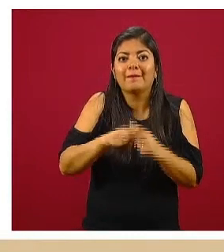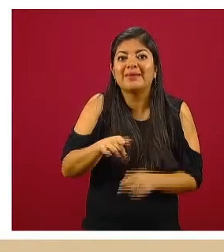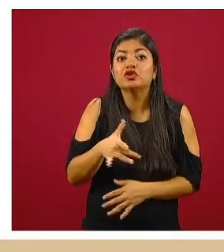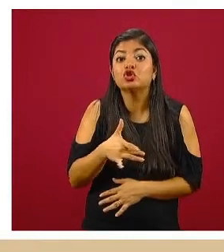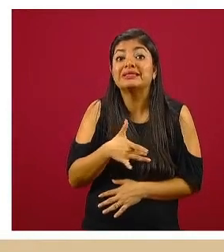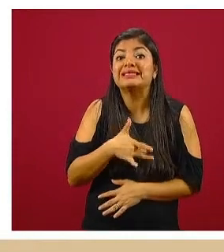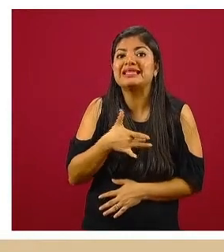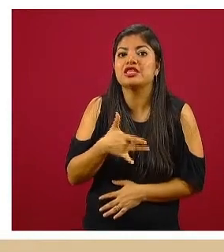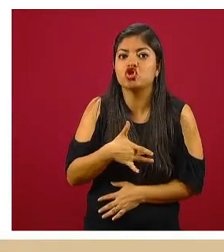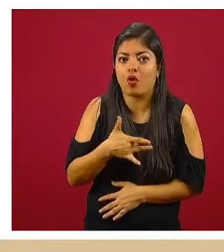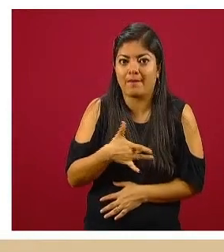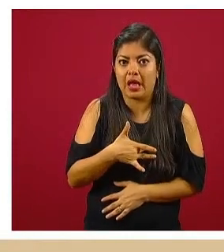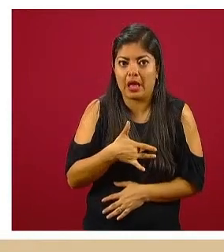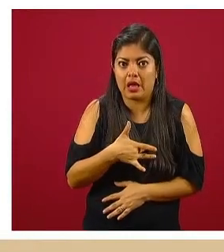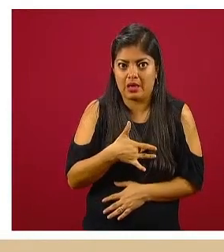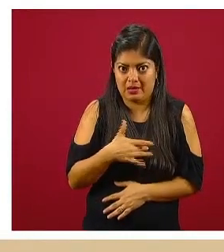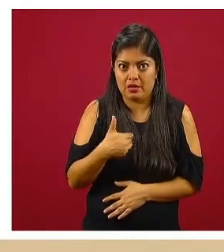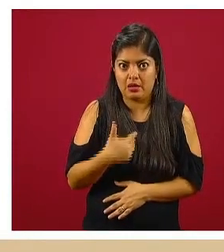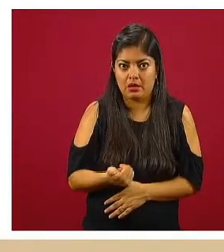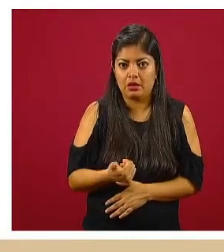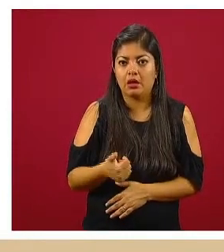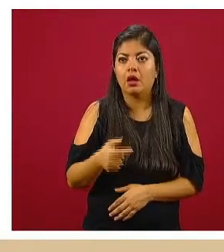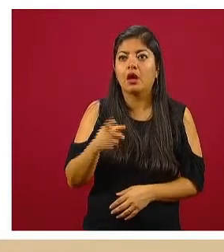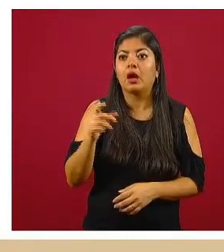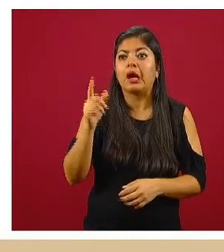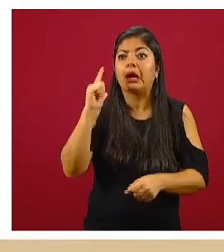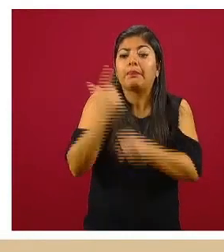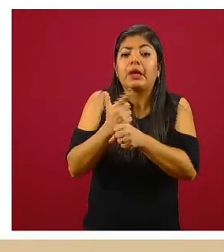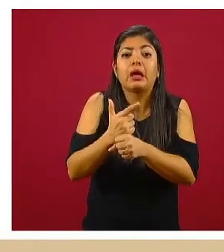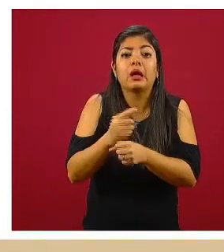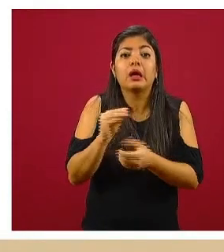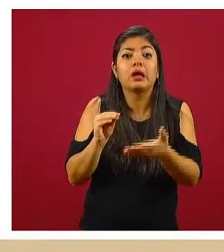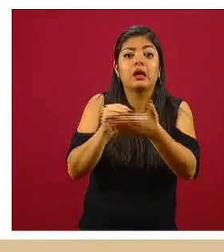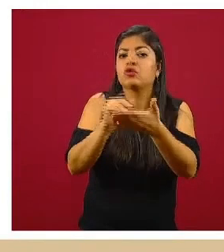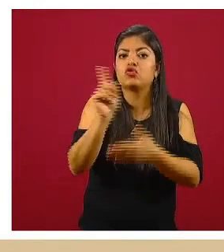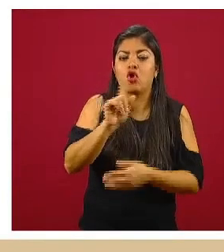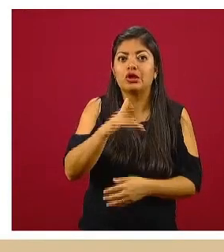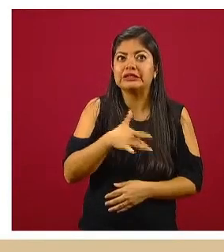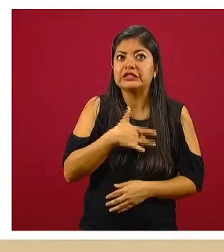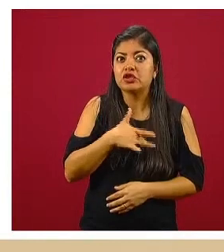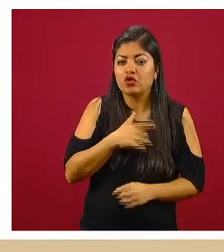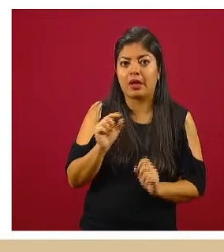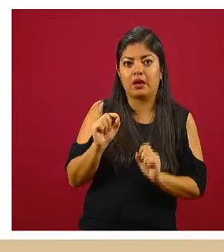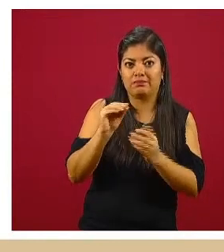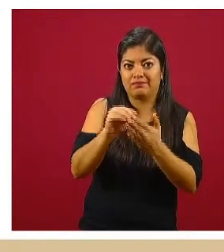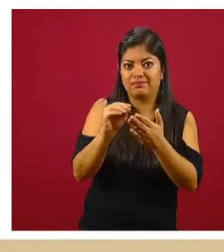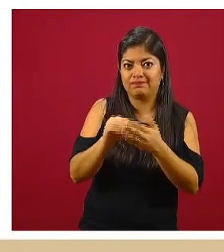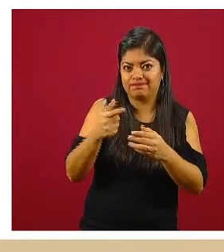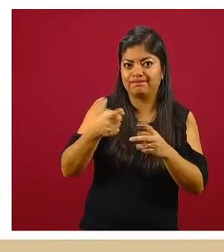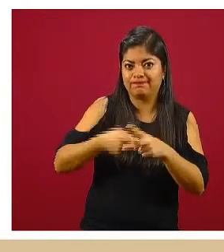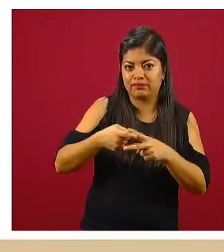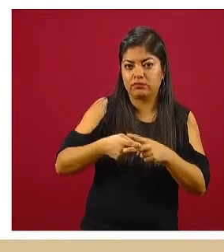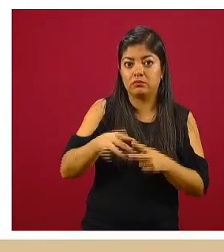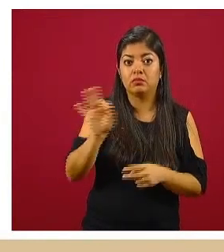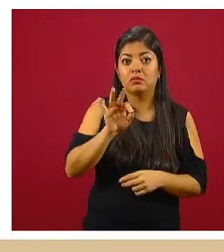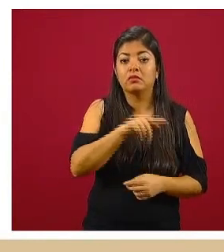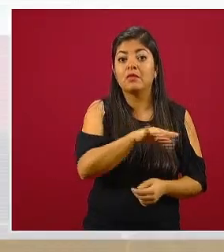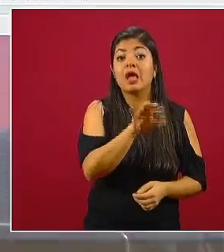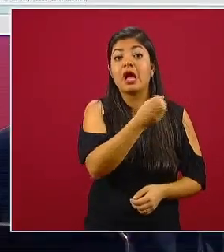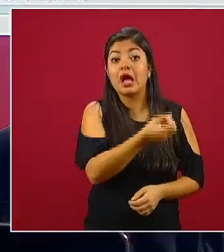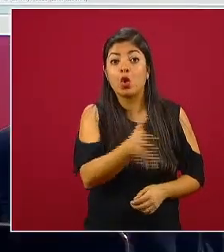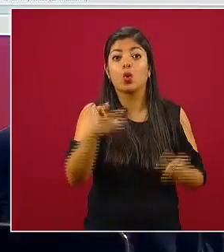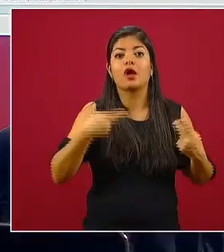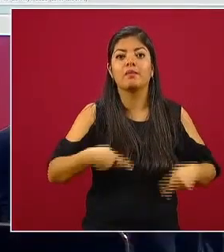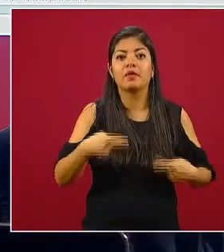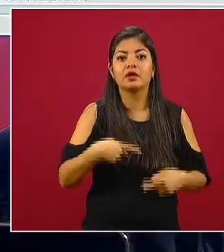síntomas. Y como hemos dicho, de acuerdo al tiempo que tarde la persona en acudir a atención médica, puede haber un